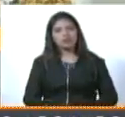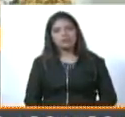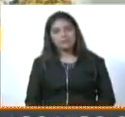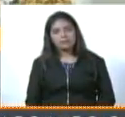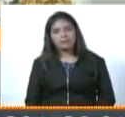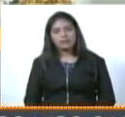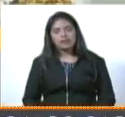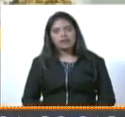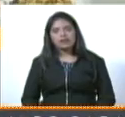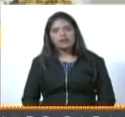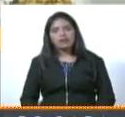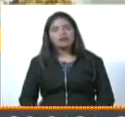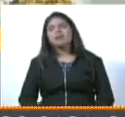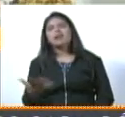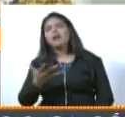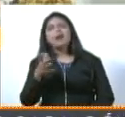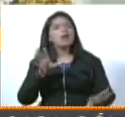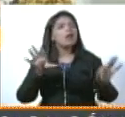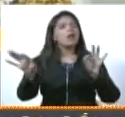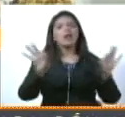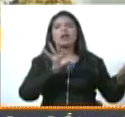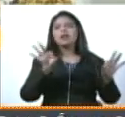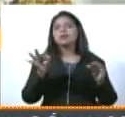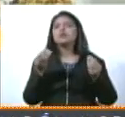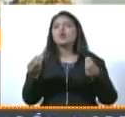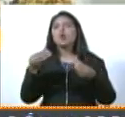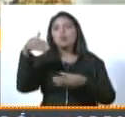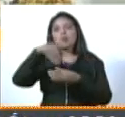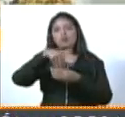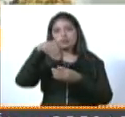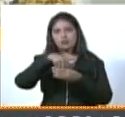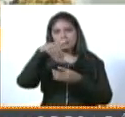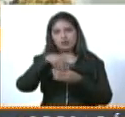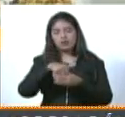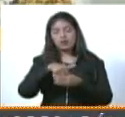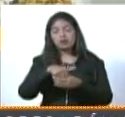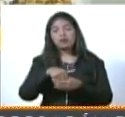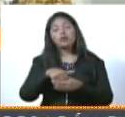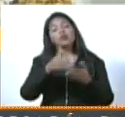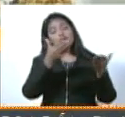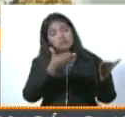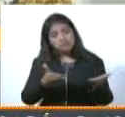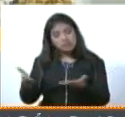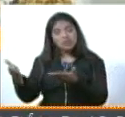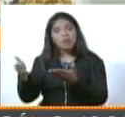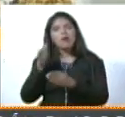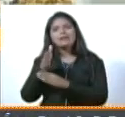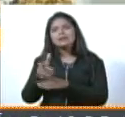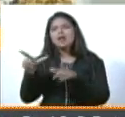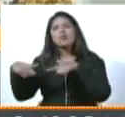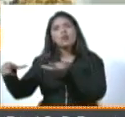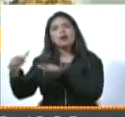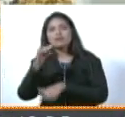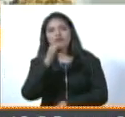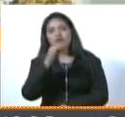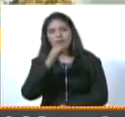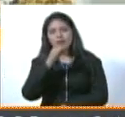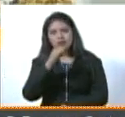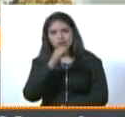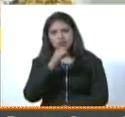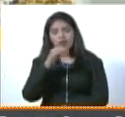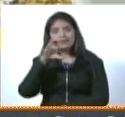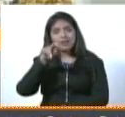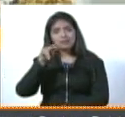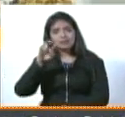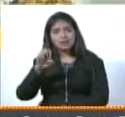Constituyente, qué es lo que estamos eligiendo y cómo vamos a votar. Acérquense, los invitamos a las ferias electorales itinerantes que